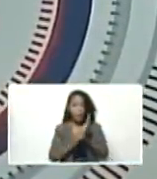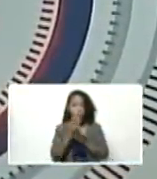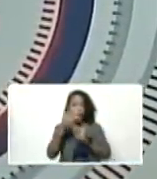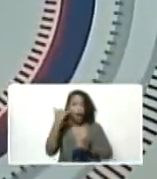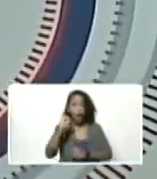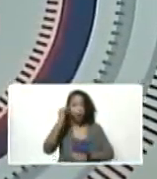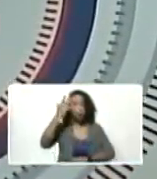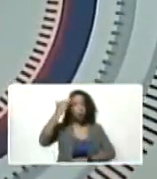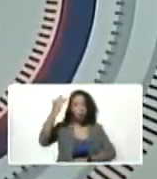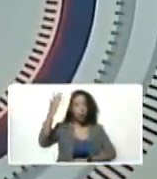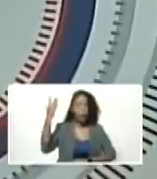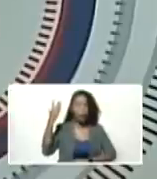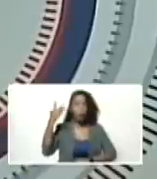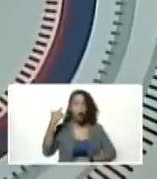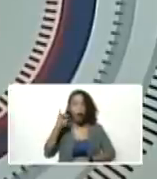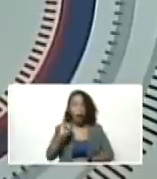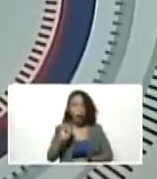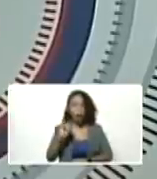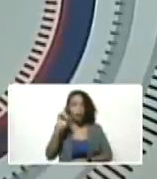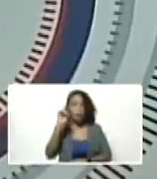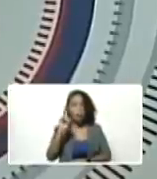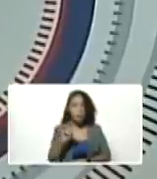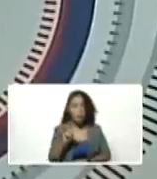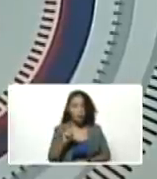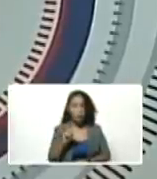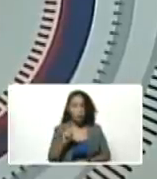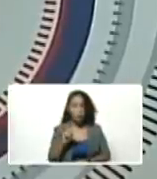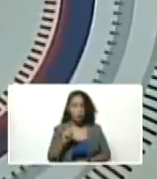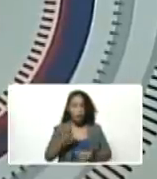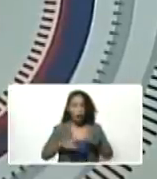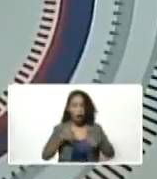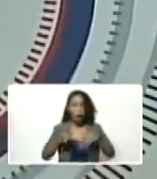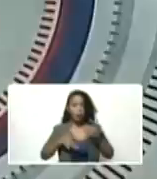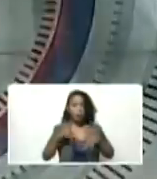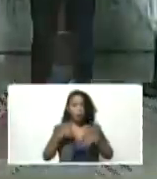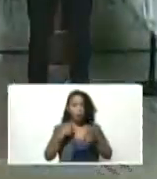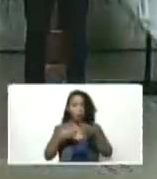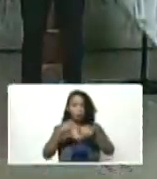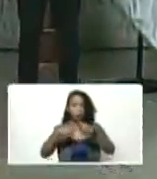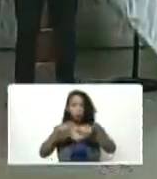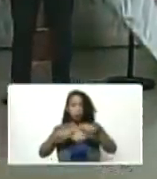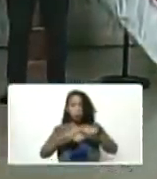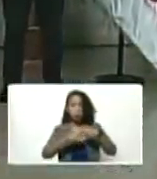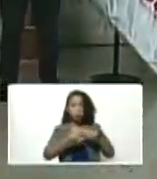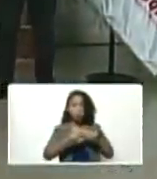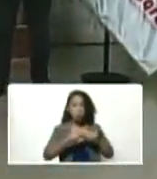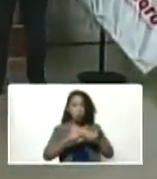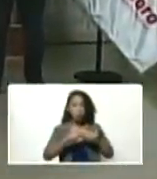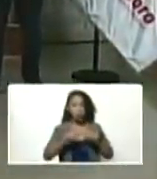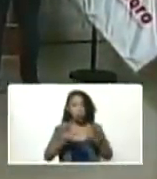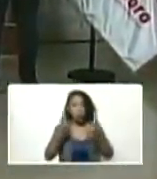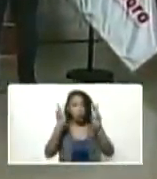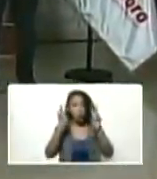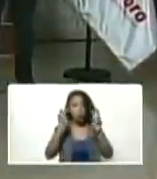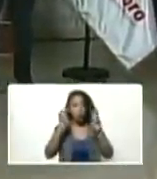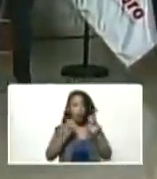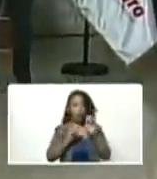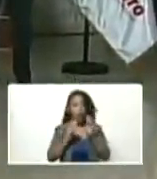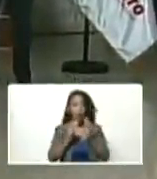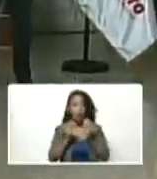estos emprendedores que tienen una actividad comercial y esta nueva